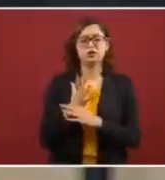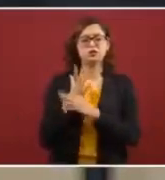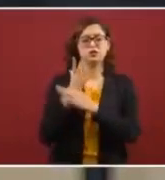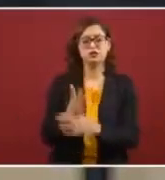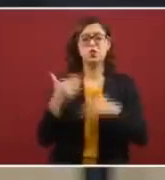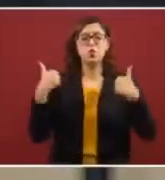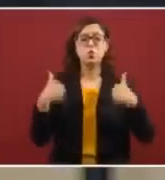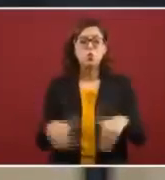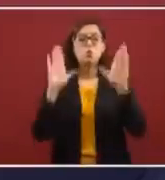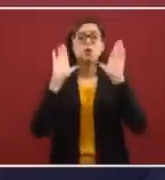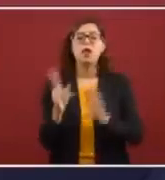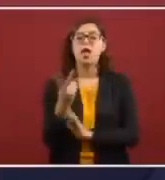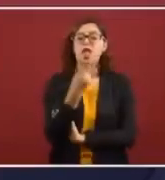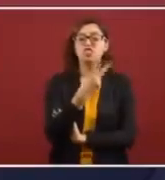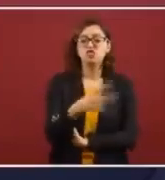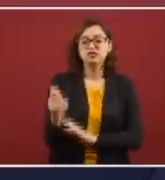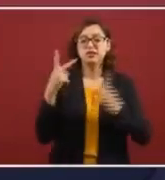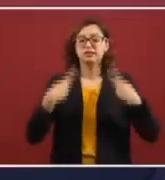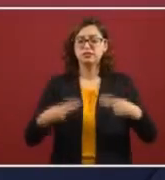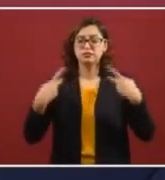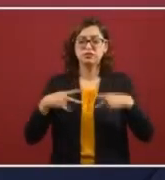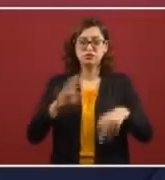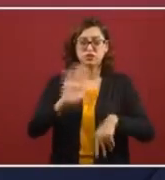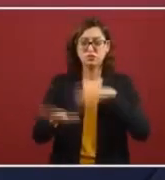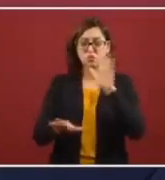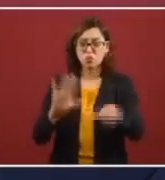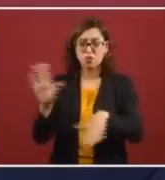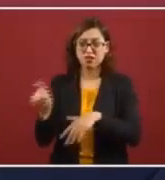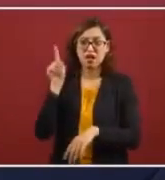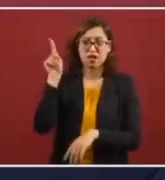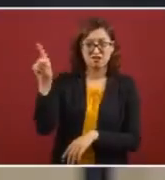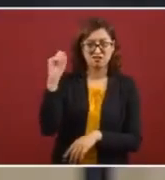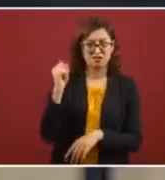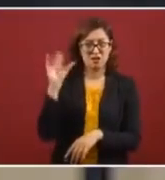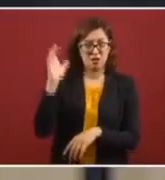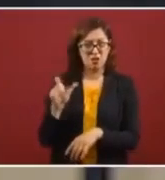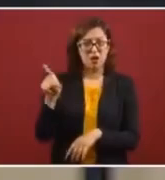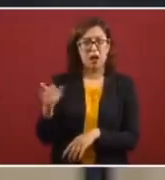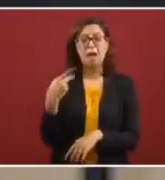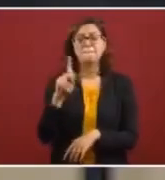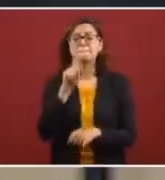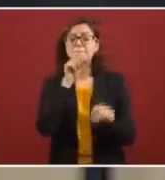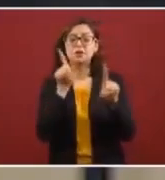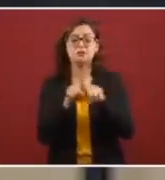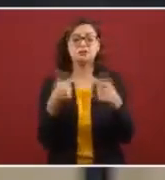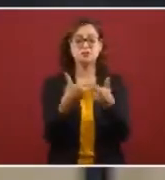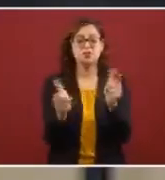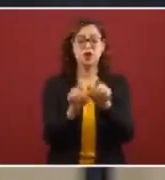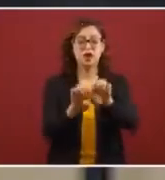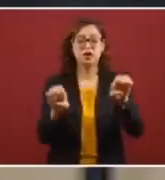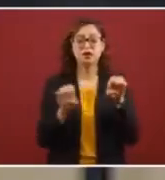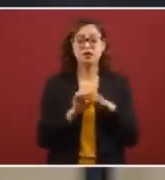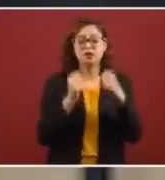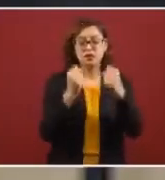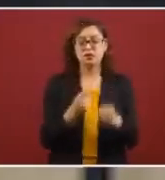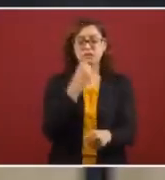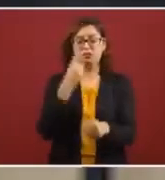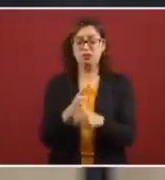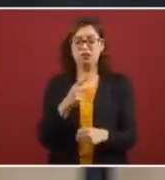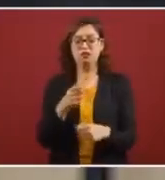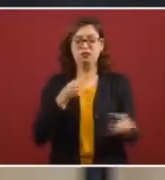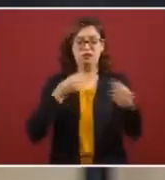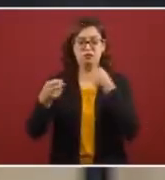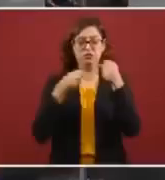vidas civiles en Culiacán. So you figure that we would have lost about 200 lives, but also